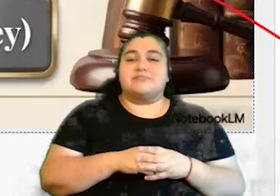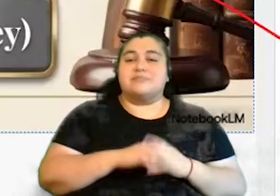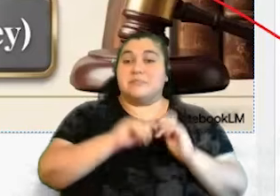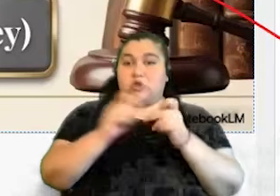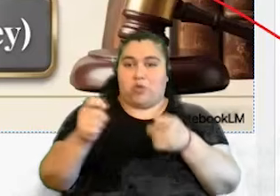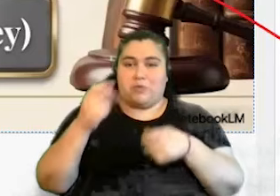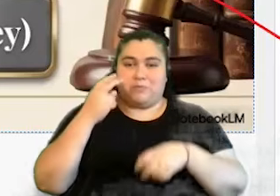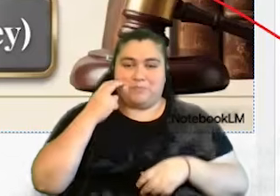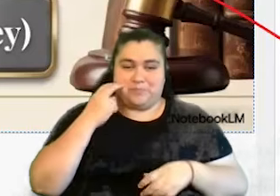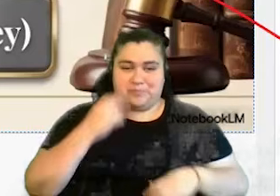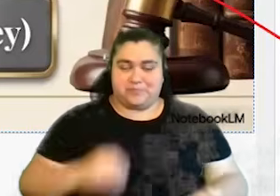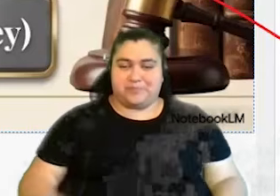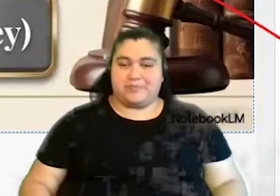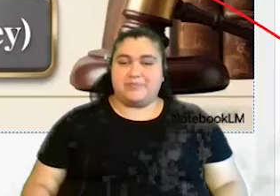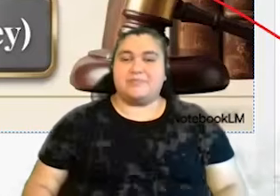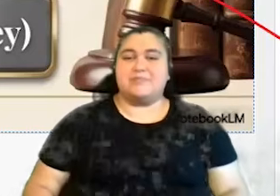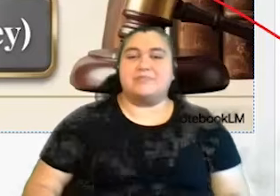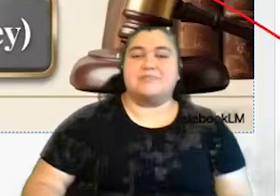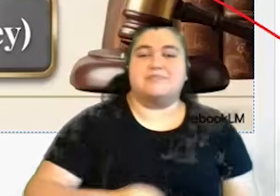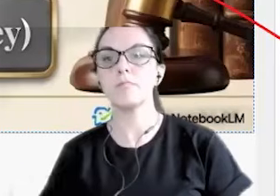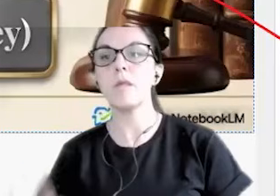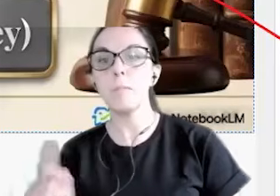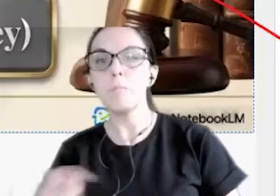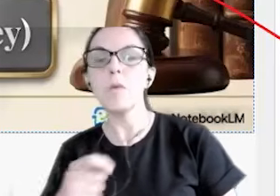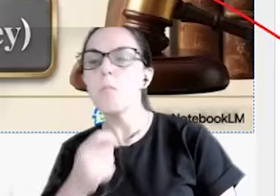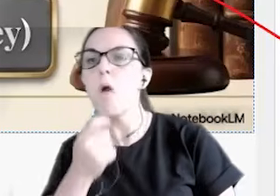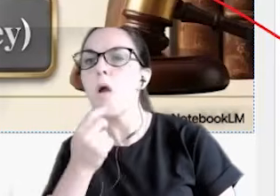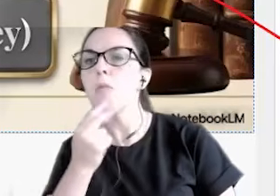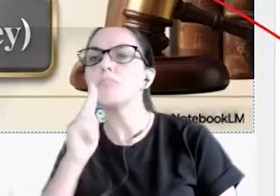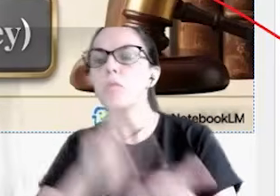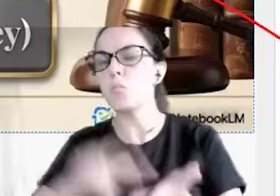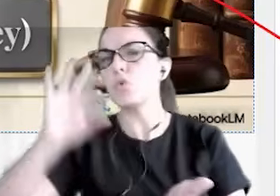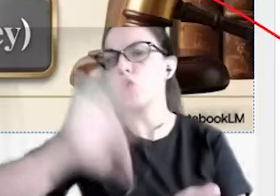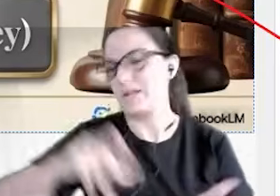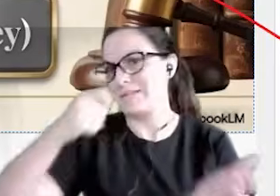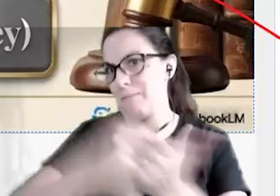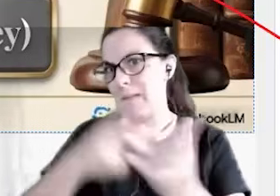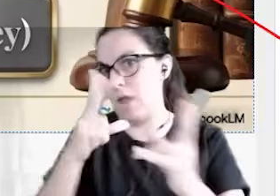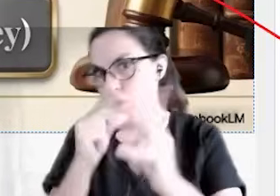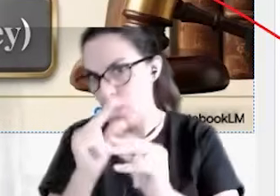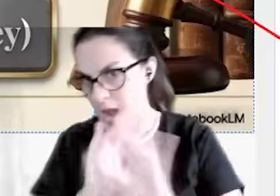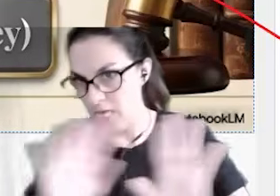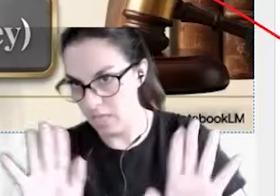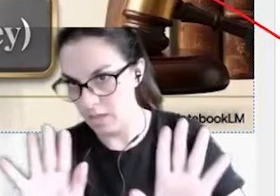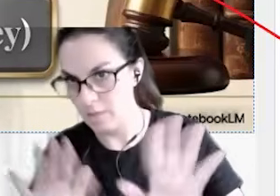oportunamente los ingresos correspondientes al impuesto a las ganancias y el impuesto al valor agregado del 2011.